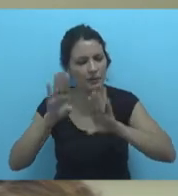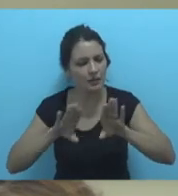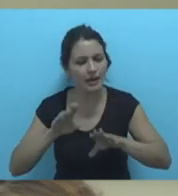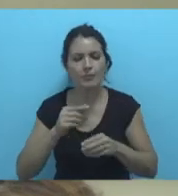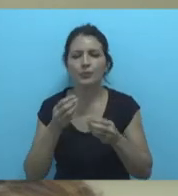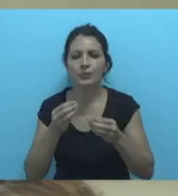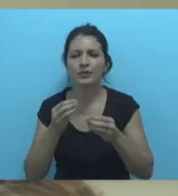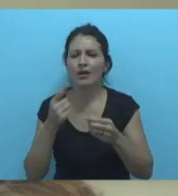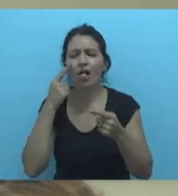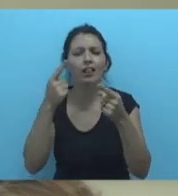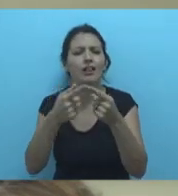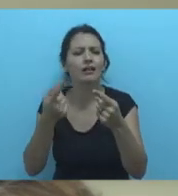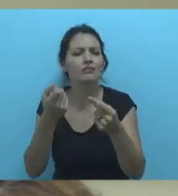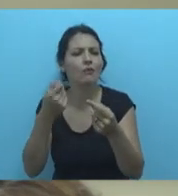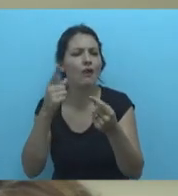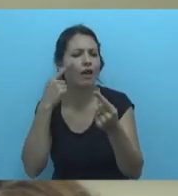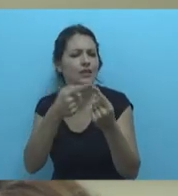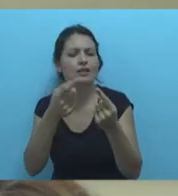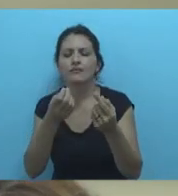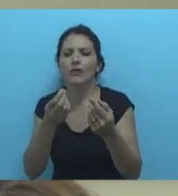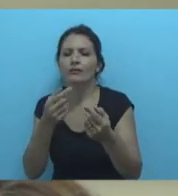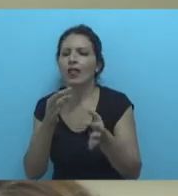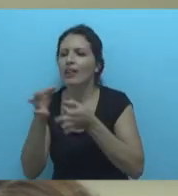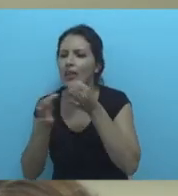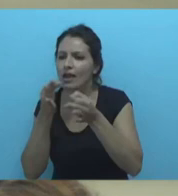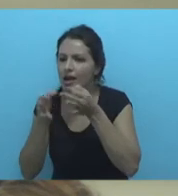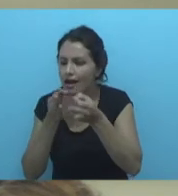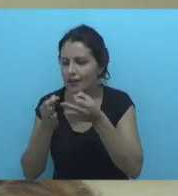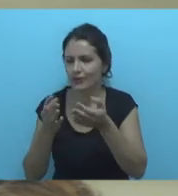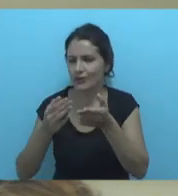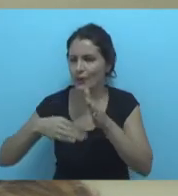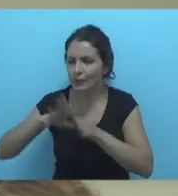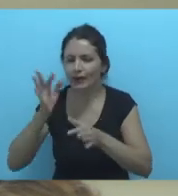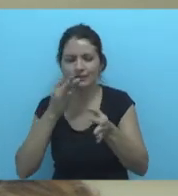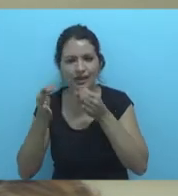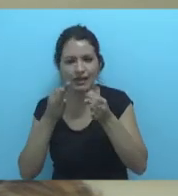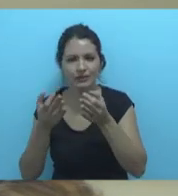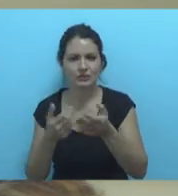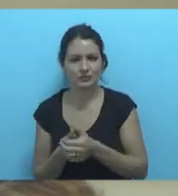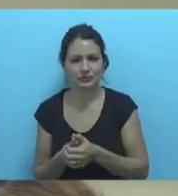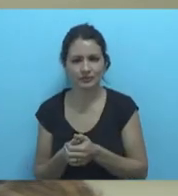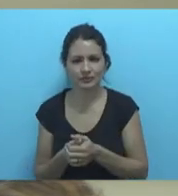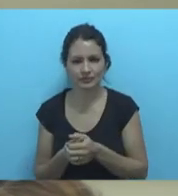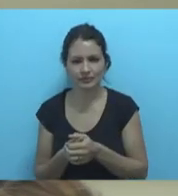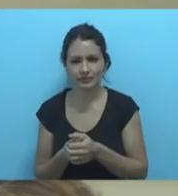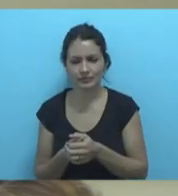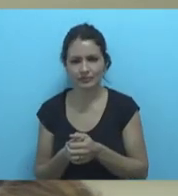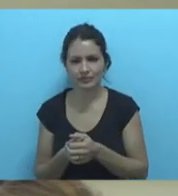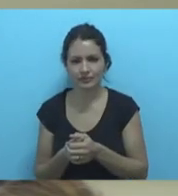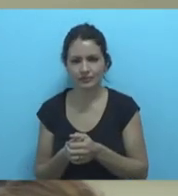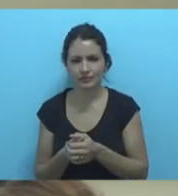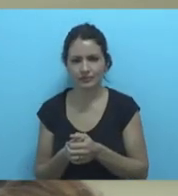de articulación. Lo mismo intentamos hacer desde la Comisión de Vivienda y Urbanismo que presidimos